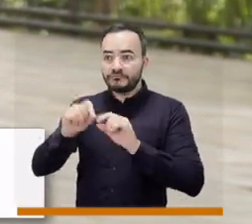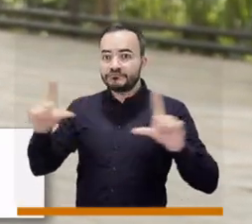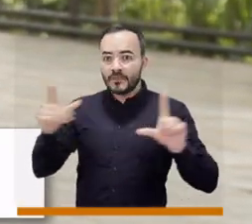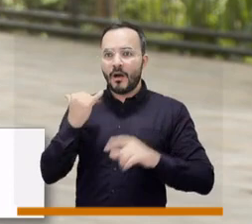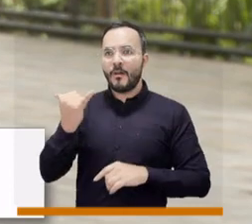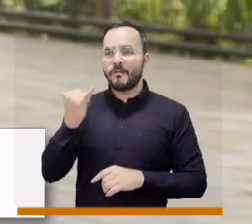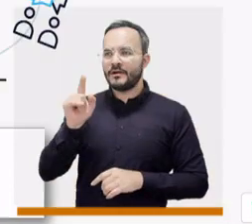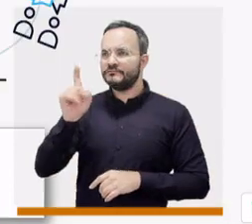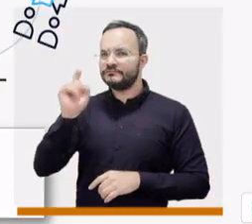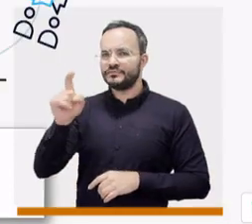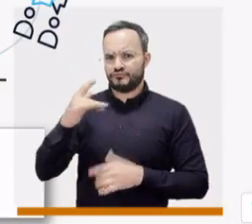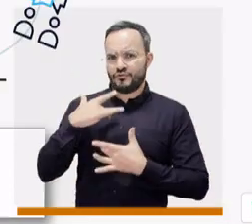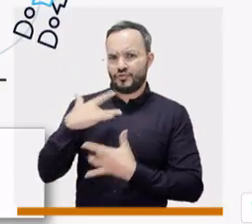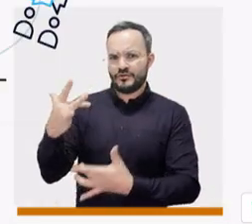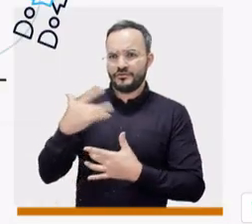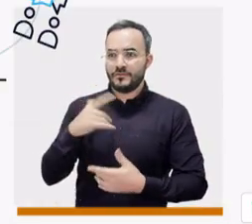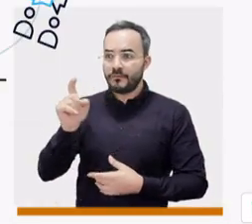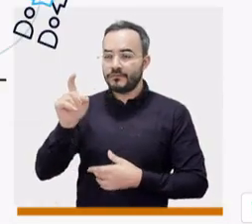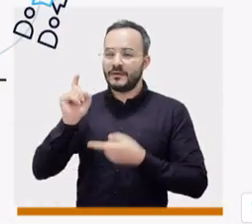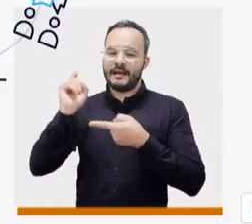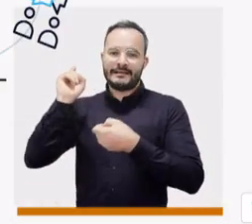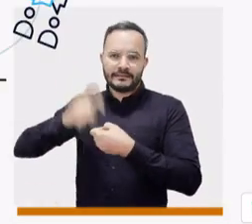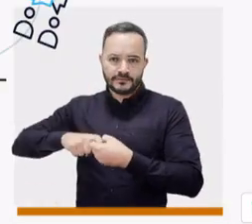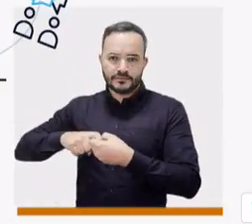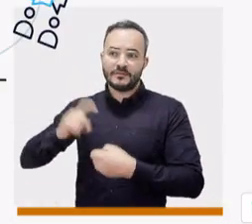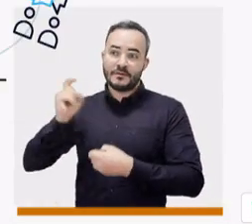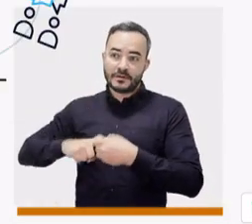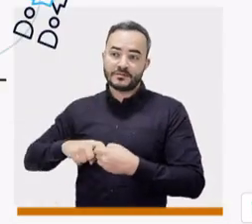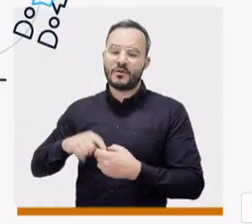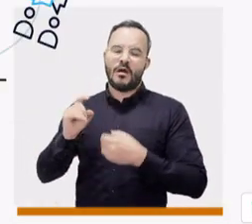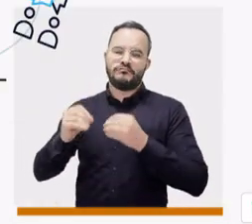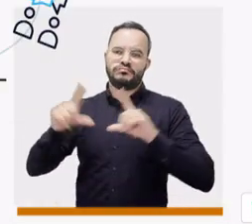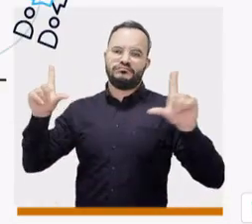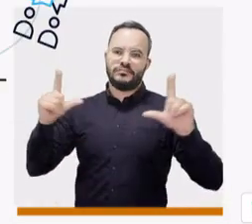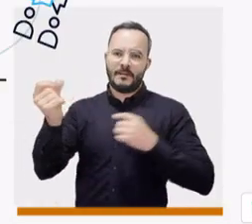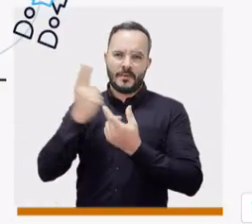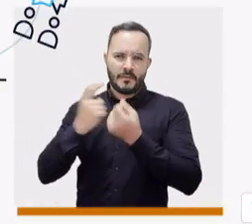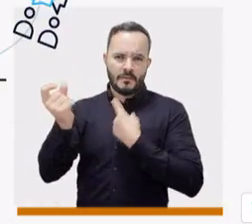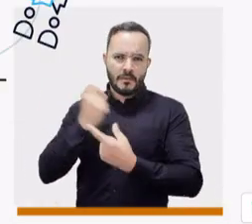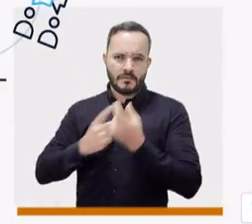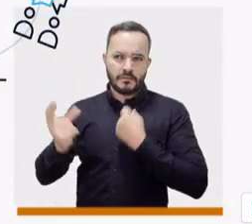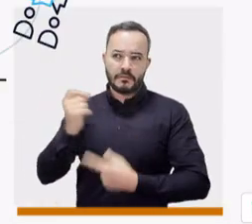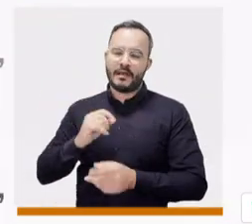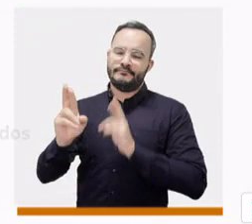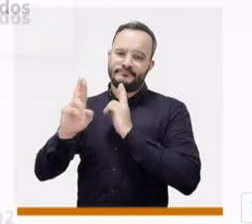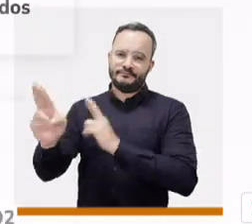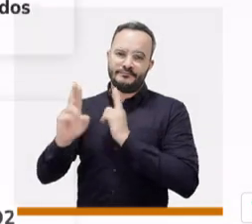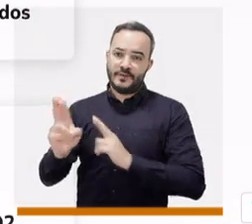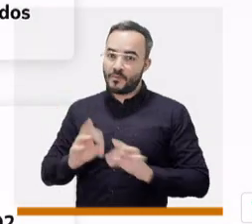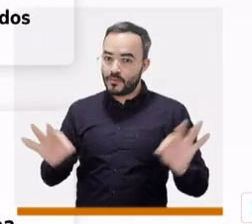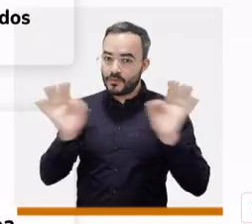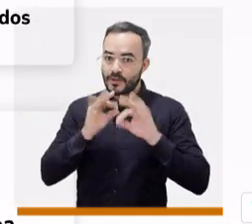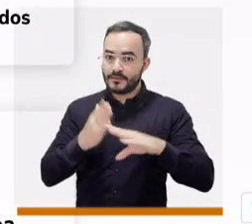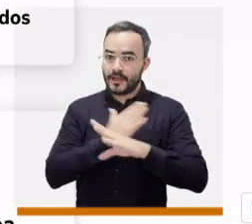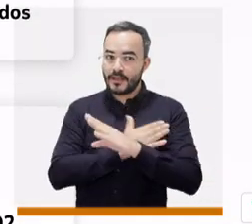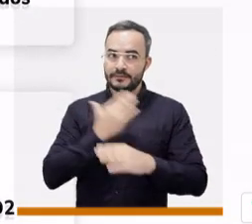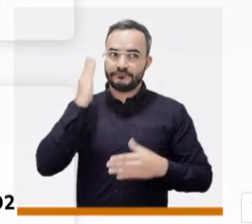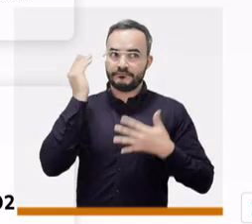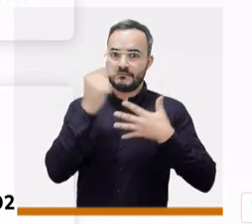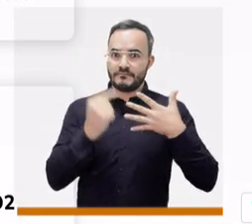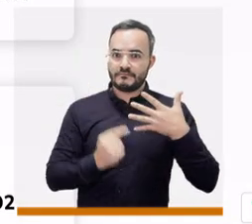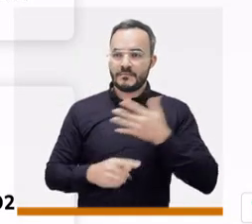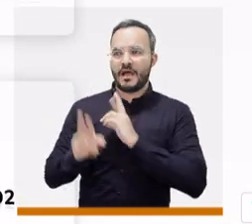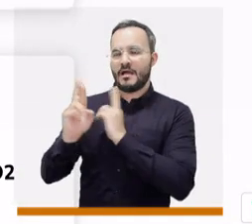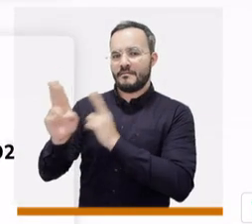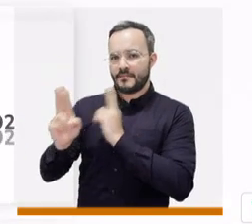dan clic al botón registrarse. En ese botón les vamos a empezar a solicitar una serie de información que es importante tenerla previa para poder